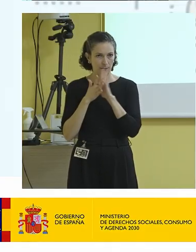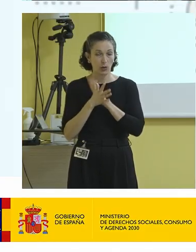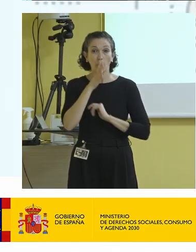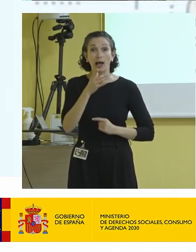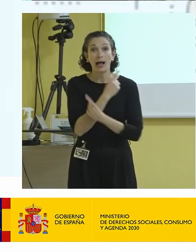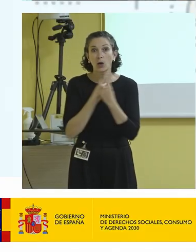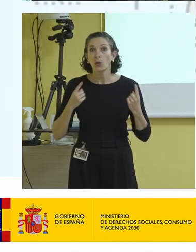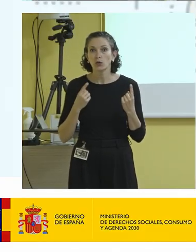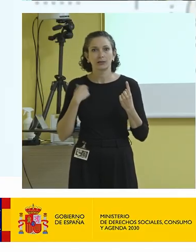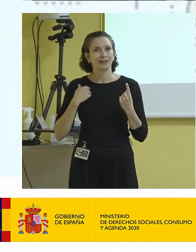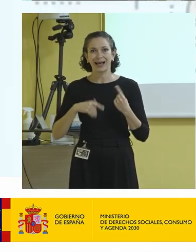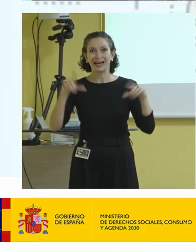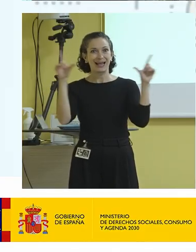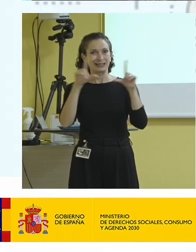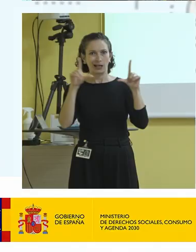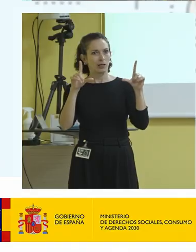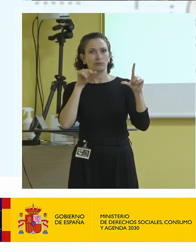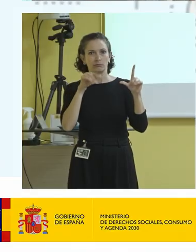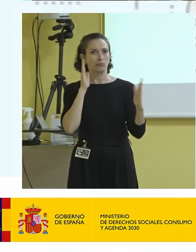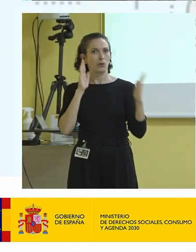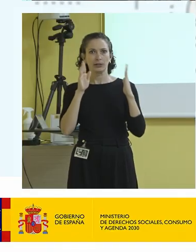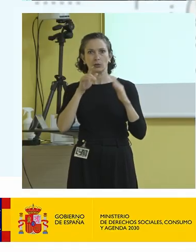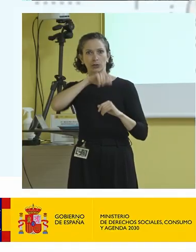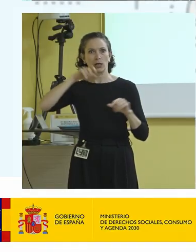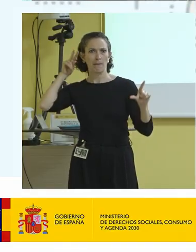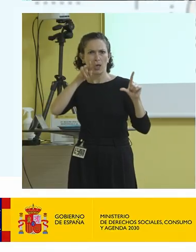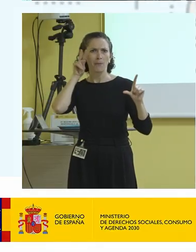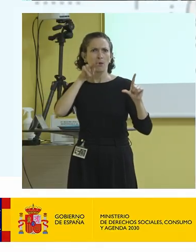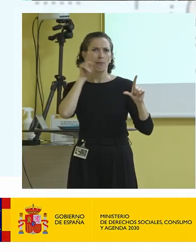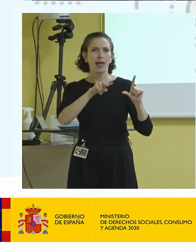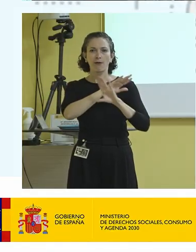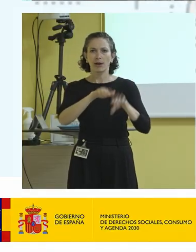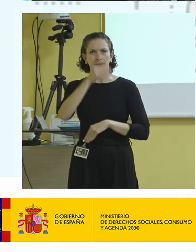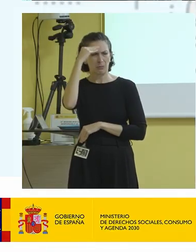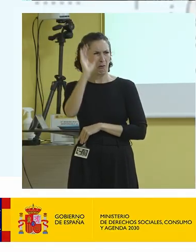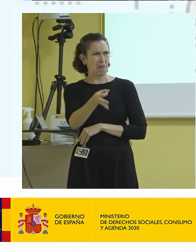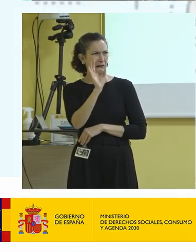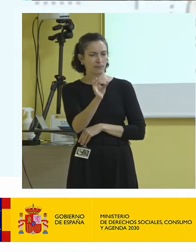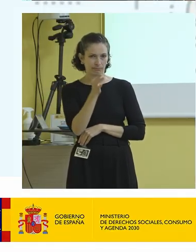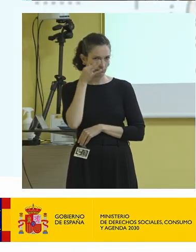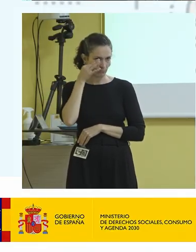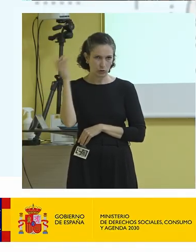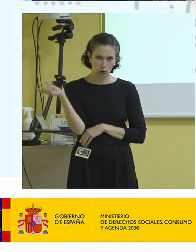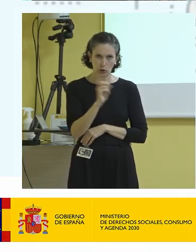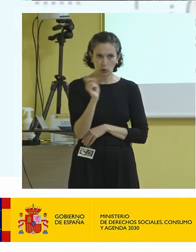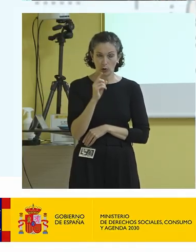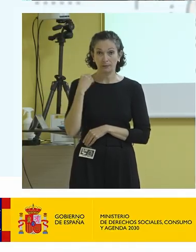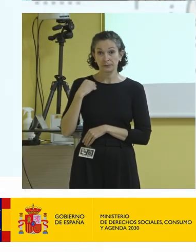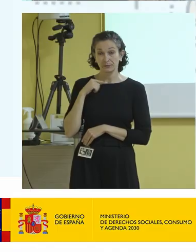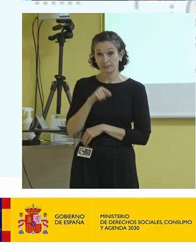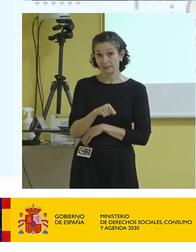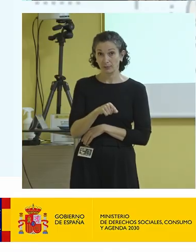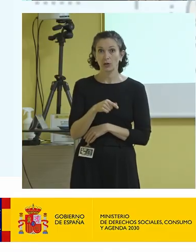algunos nos los han puesto en prime time y nos los hemos tragado, y realmente no son del todo ciertos. Entonces estos neuromitos, estos